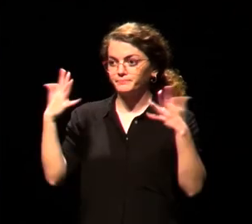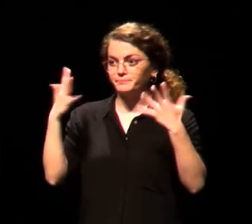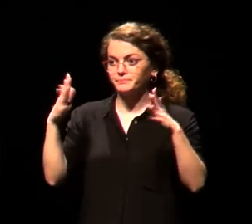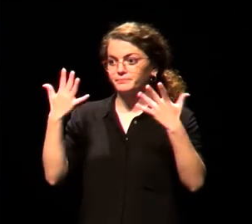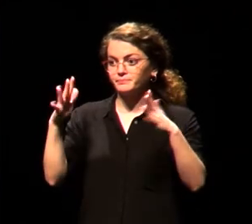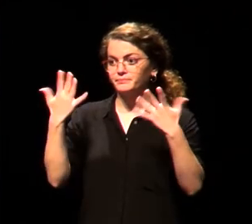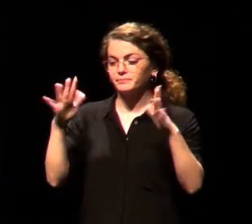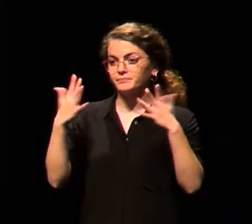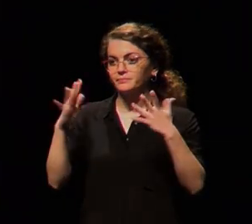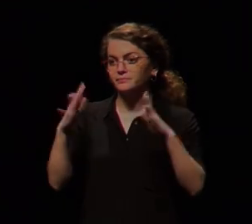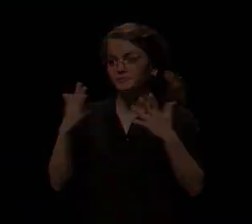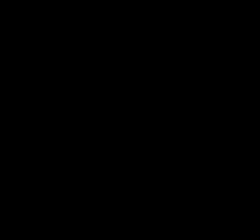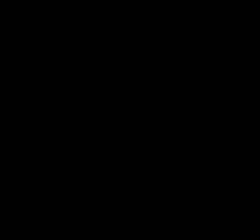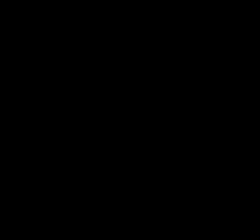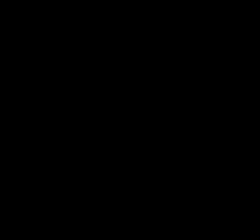Gracias.